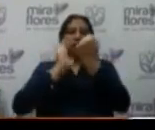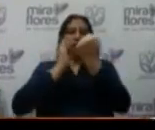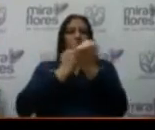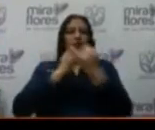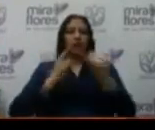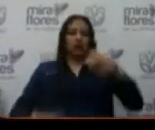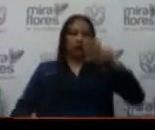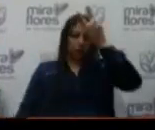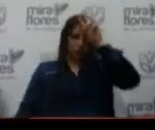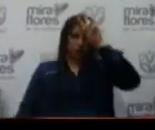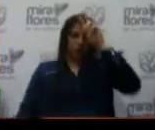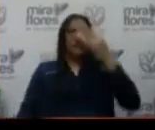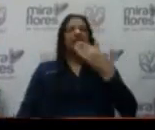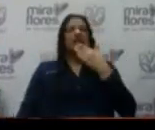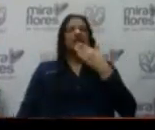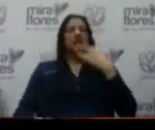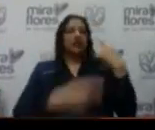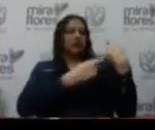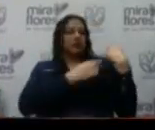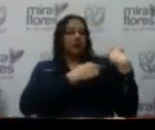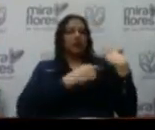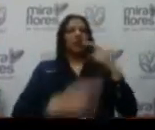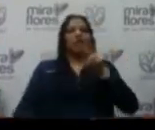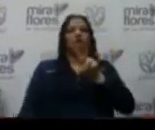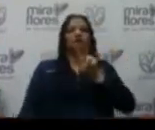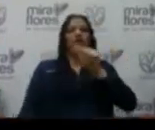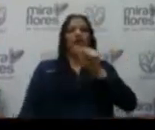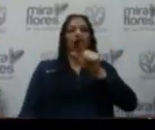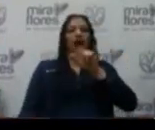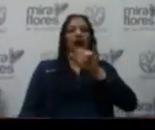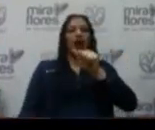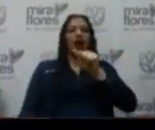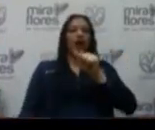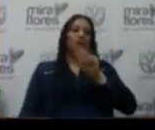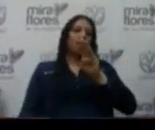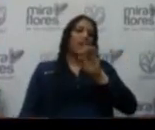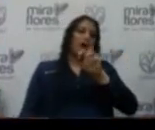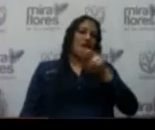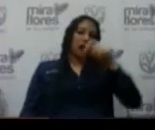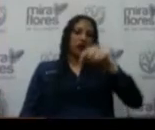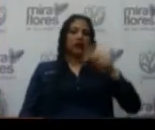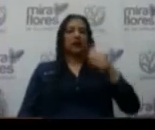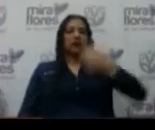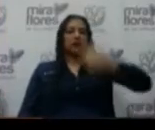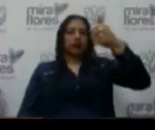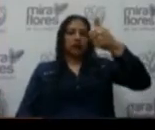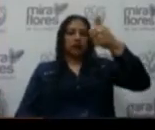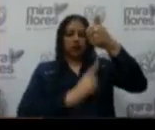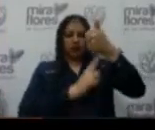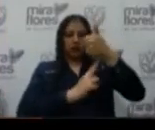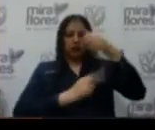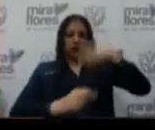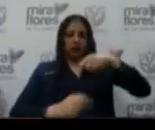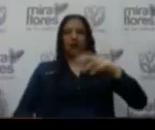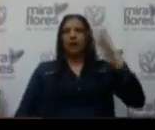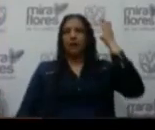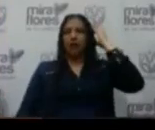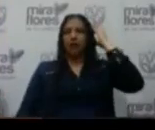Perú, a cargo de la señora Valia Barak Pastor, regidora de la Municipalidad de Miraflores.